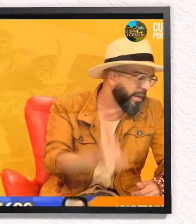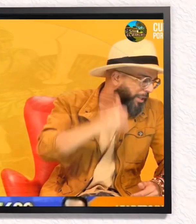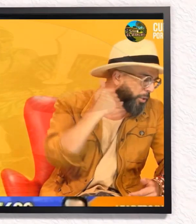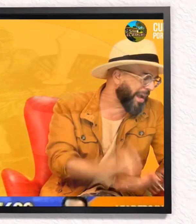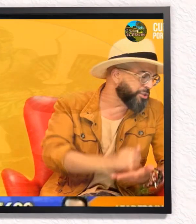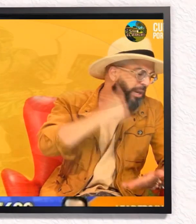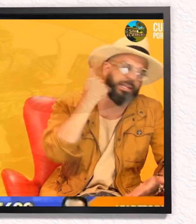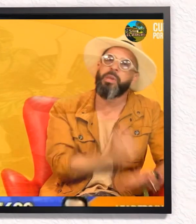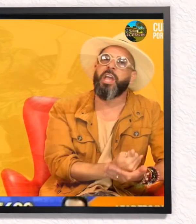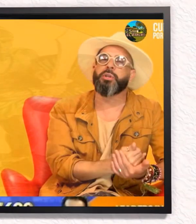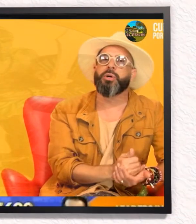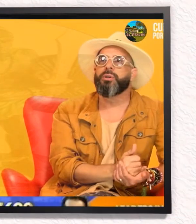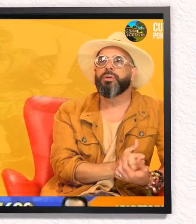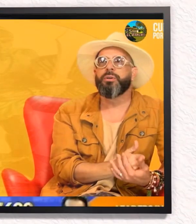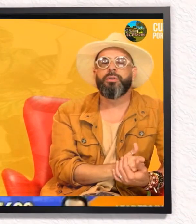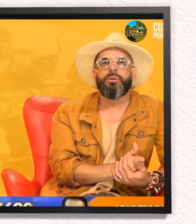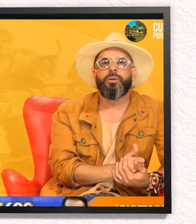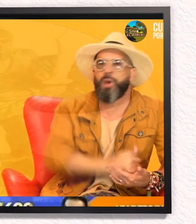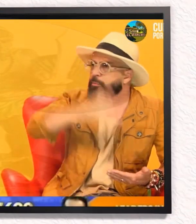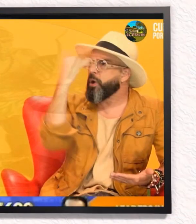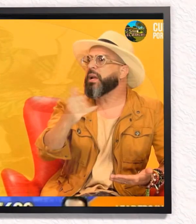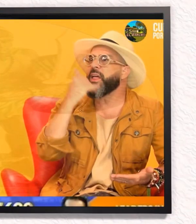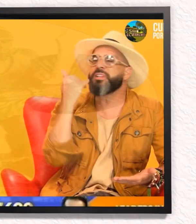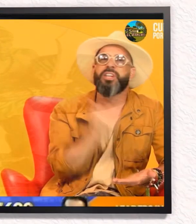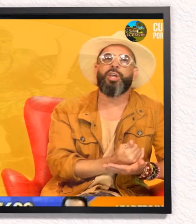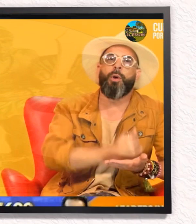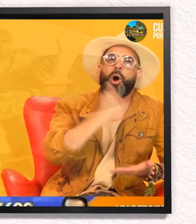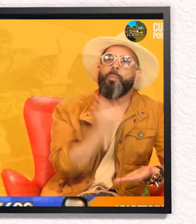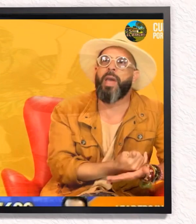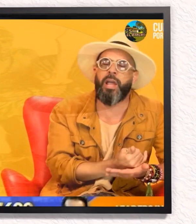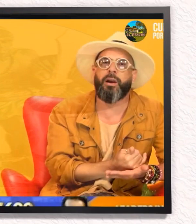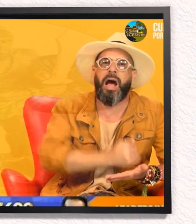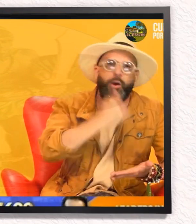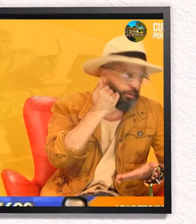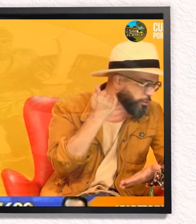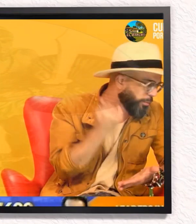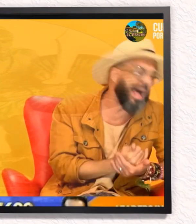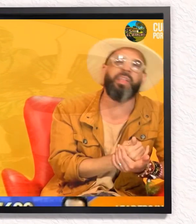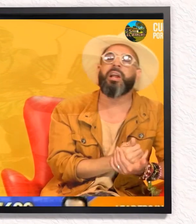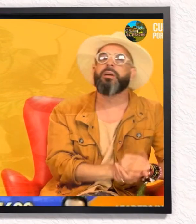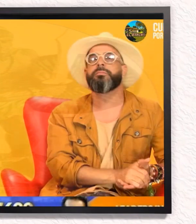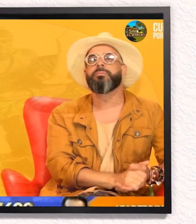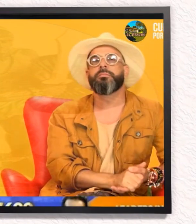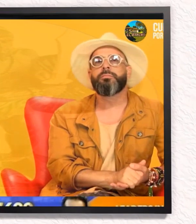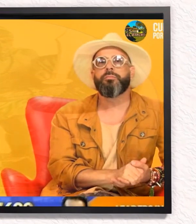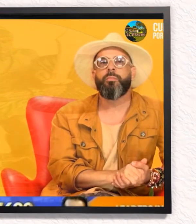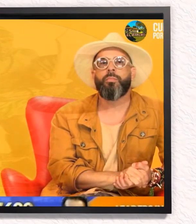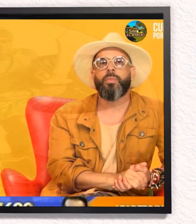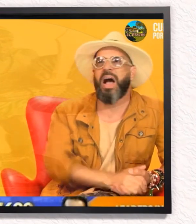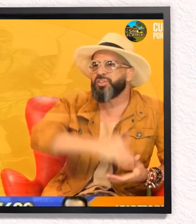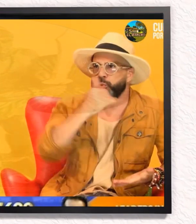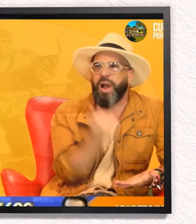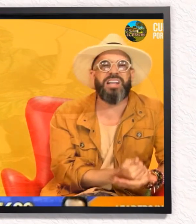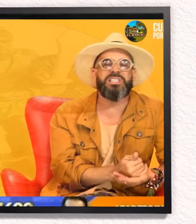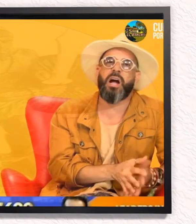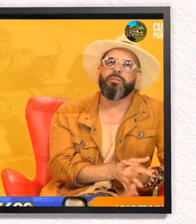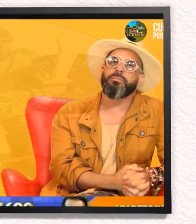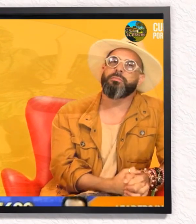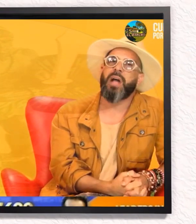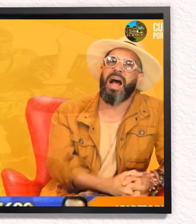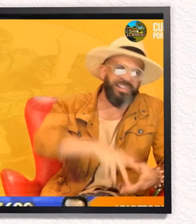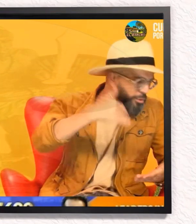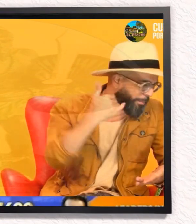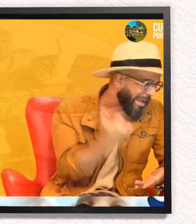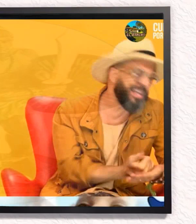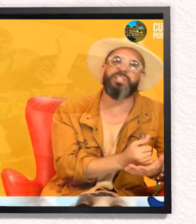si usted escuchó las sandeces que está hablando y por supuesto de enviar un mensaje al mal llamado